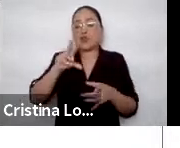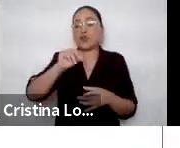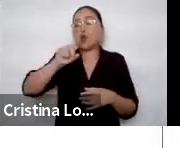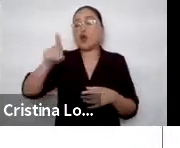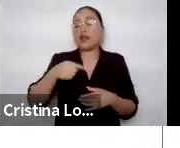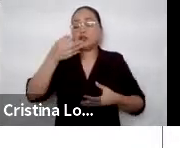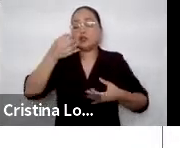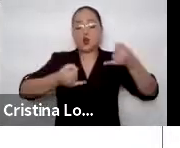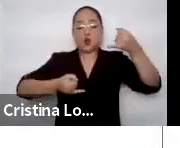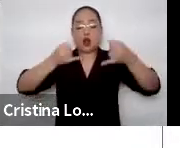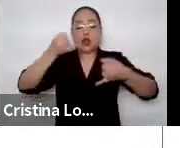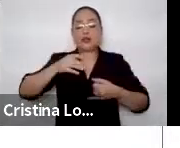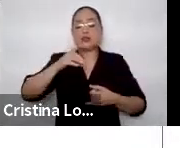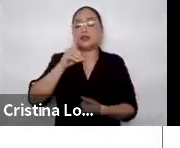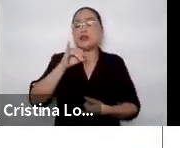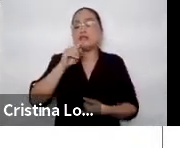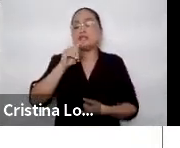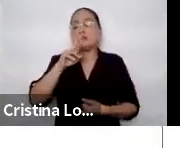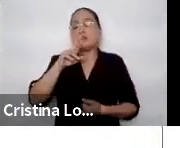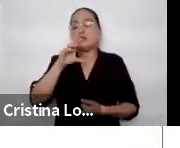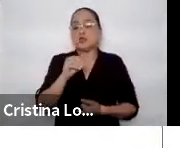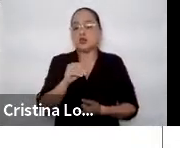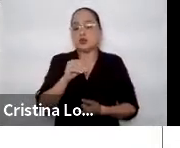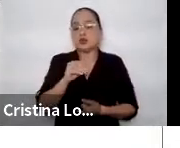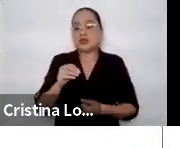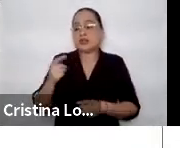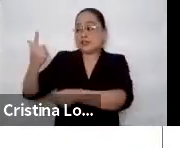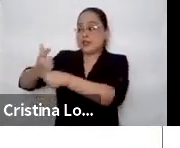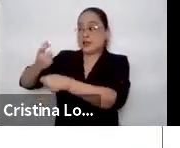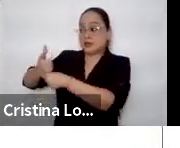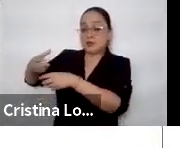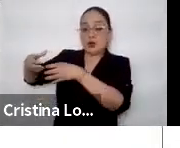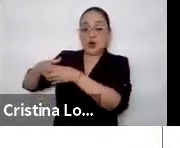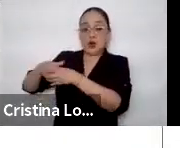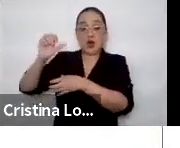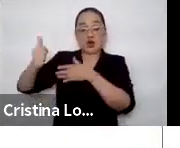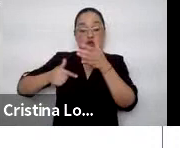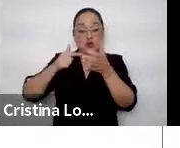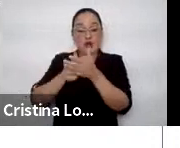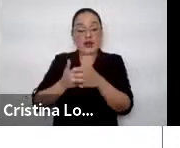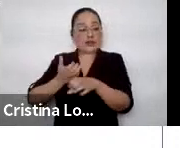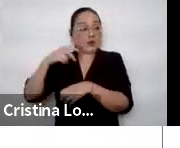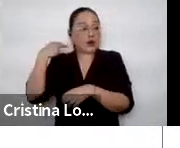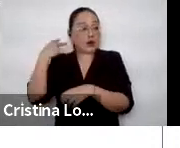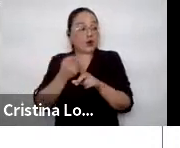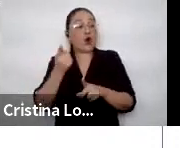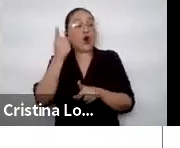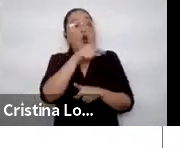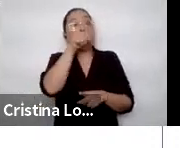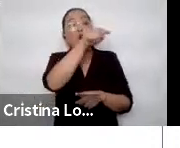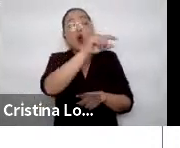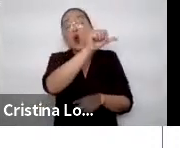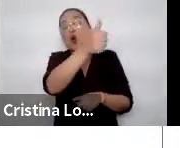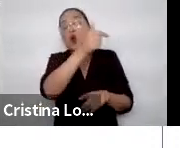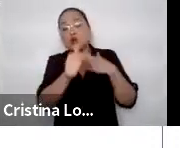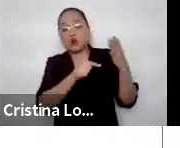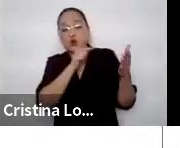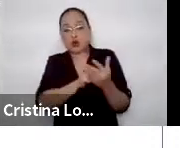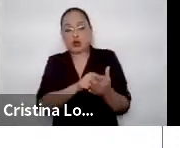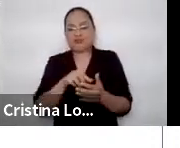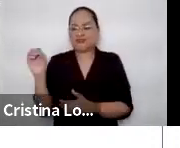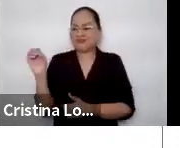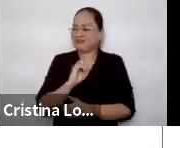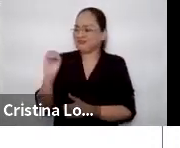que se encuentren, por ejemplo, en el séptimo circuito, en el estado de Veracruz, o en el tercer circuito, o en el